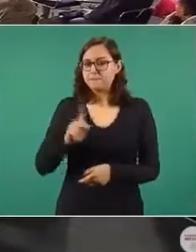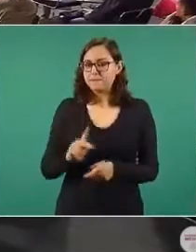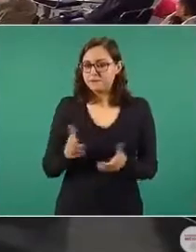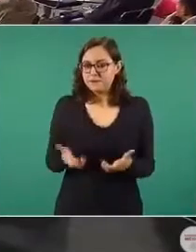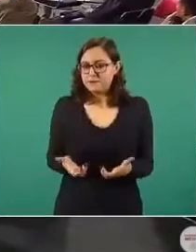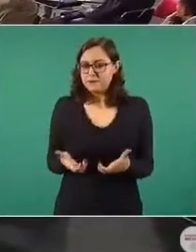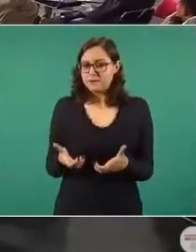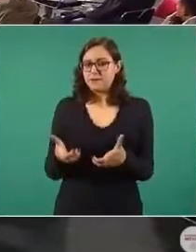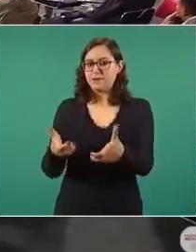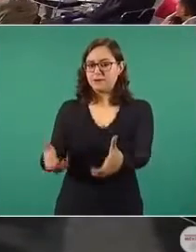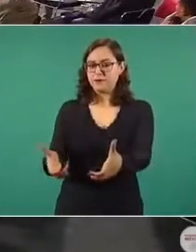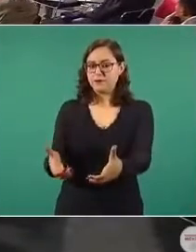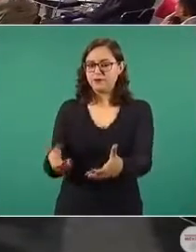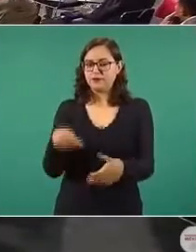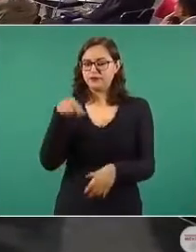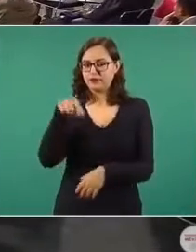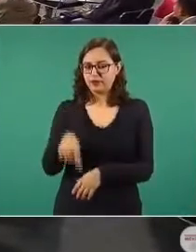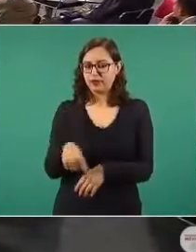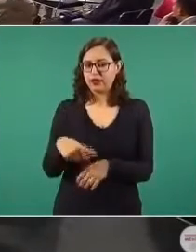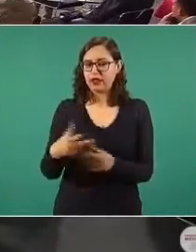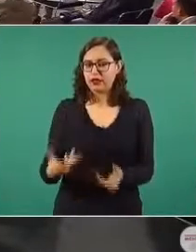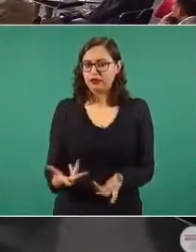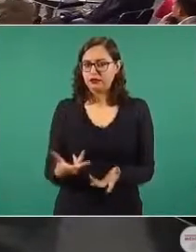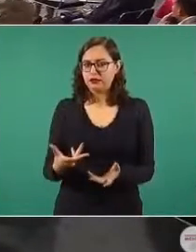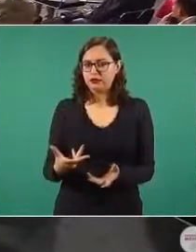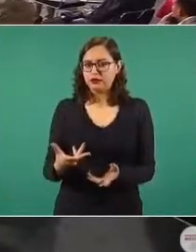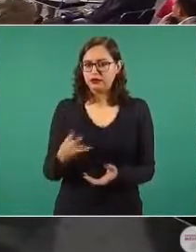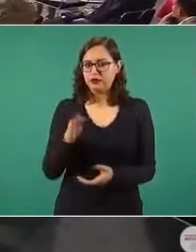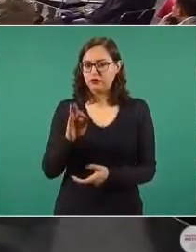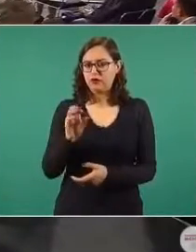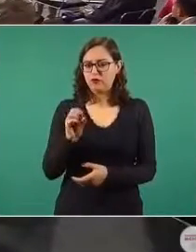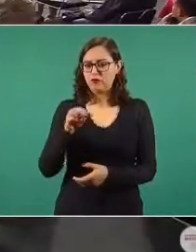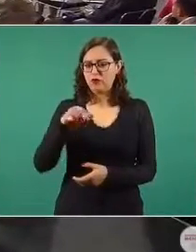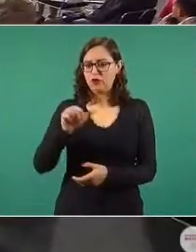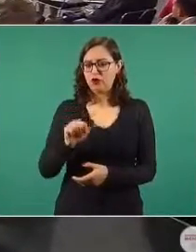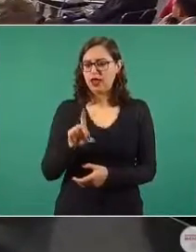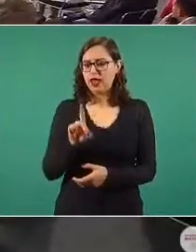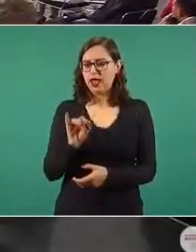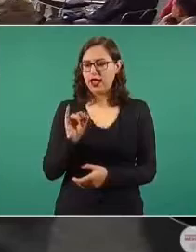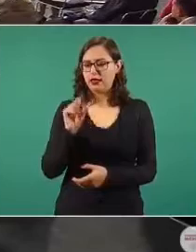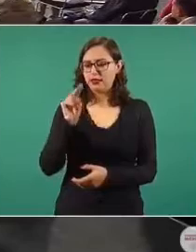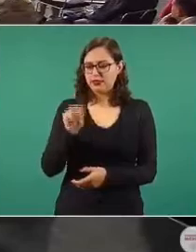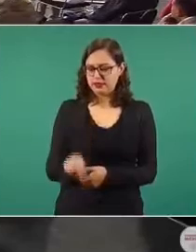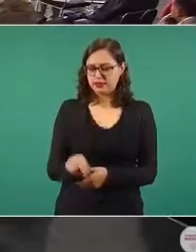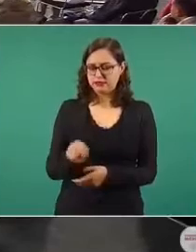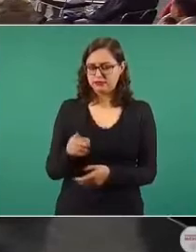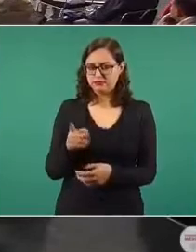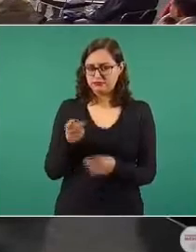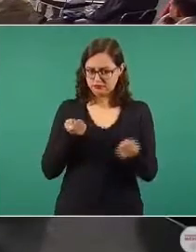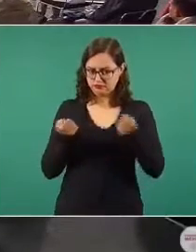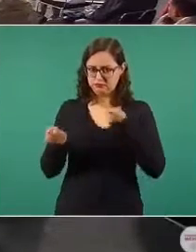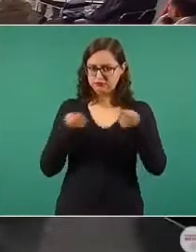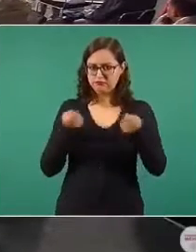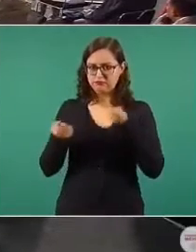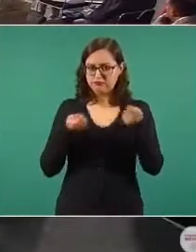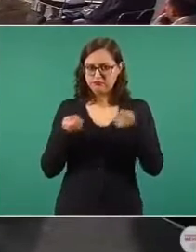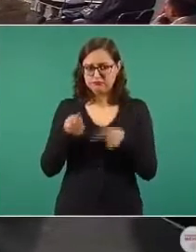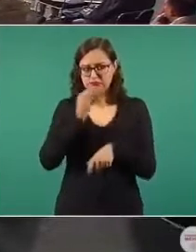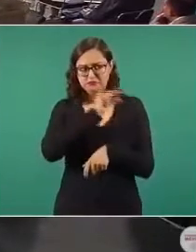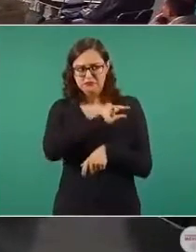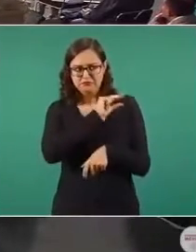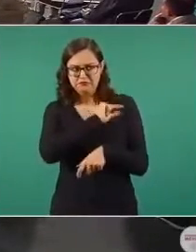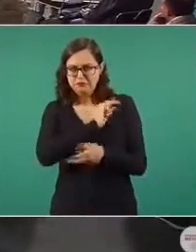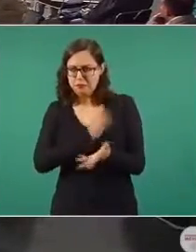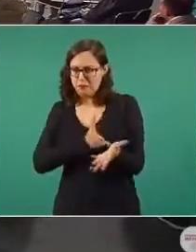concesionadas al Fondo Nacional de Infraestructura, al FONADIN. Entonces, sigue habiendo